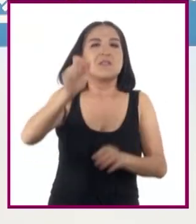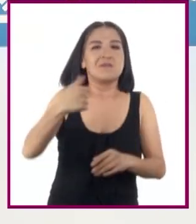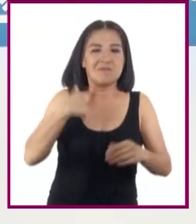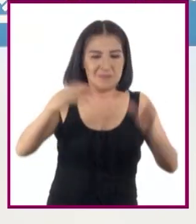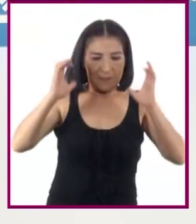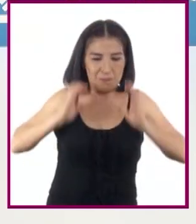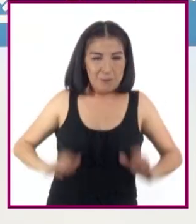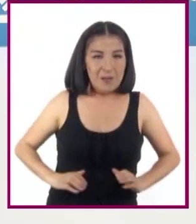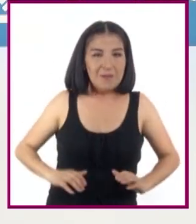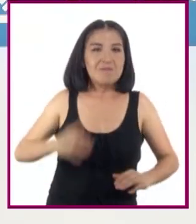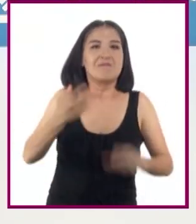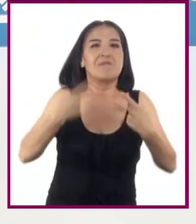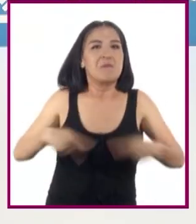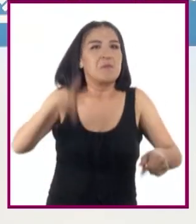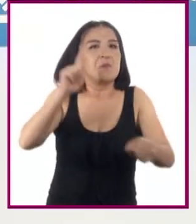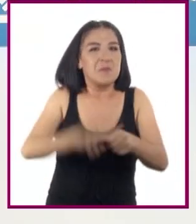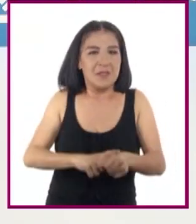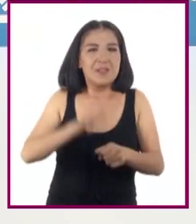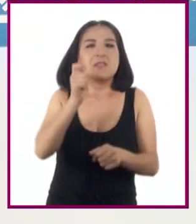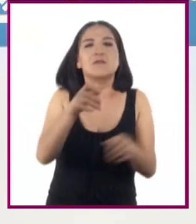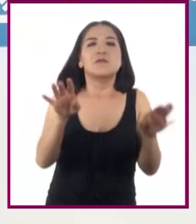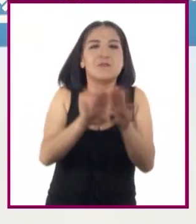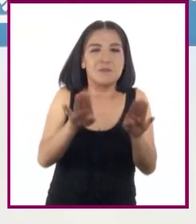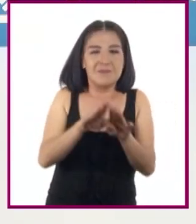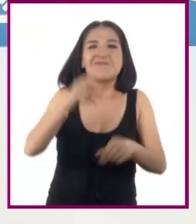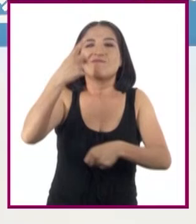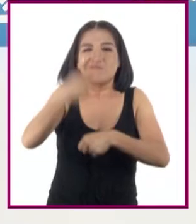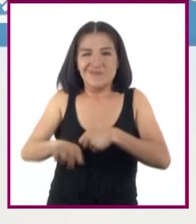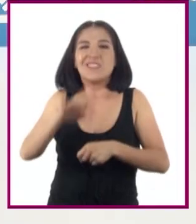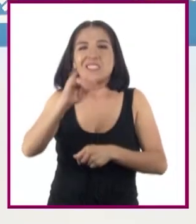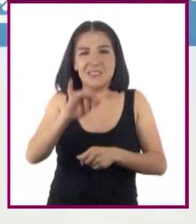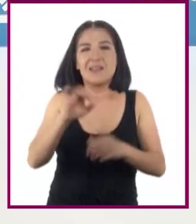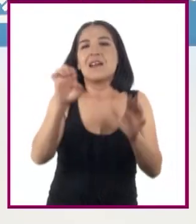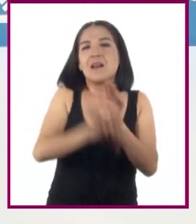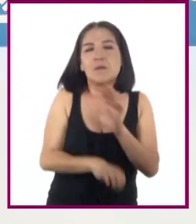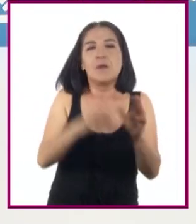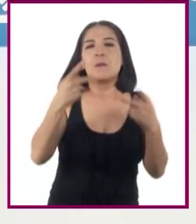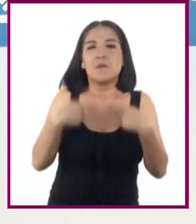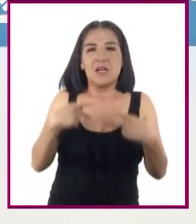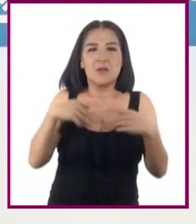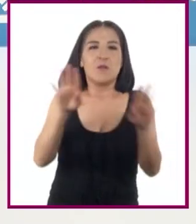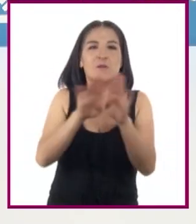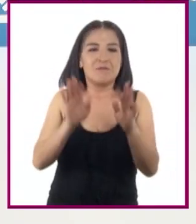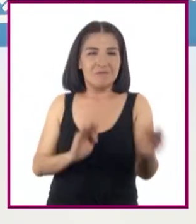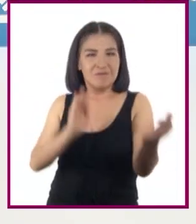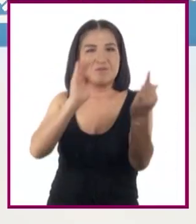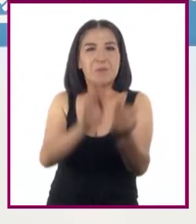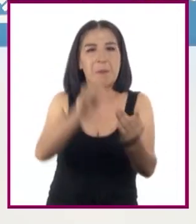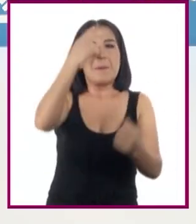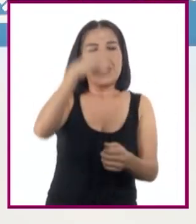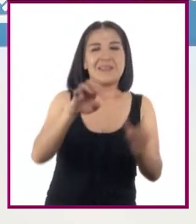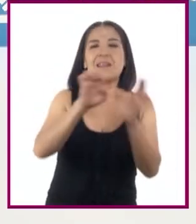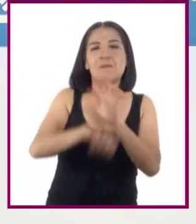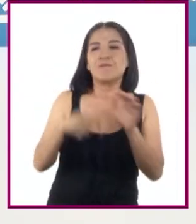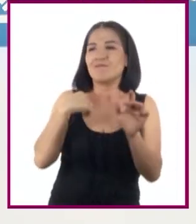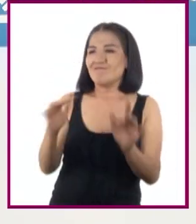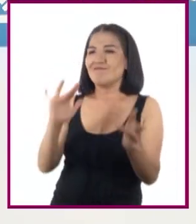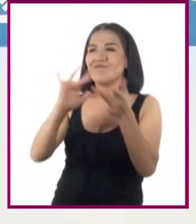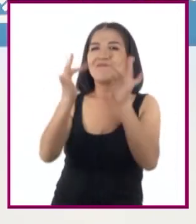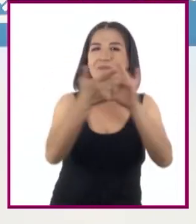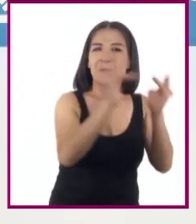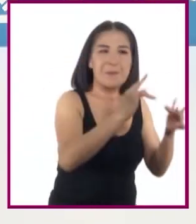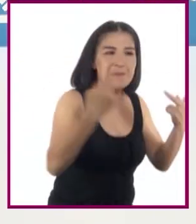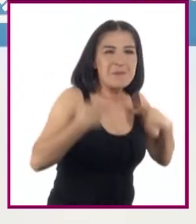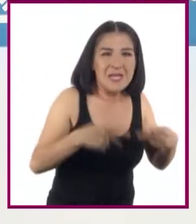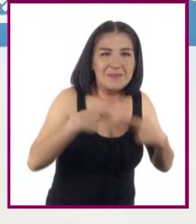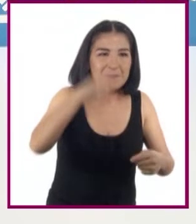personal. La integridad personal se afecta si las personas enfrentan dificultades para relacionarse con quienes